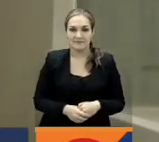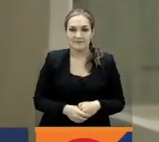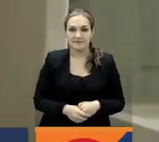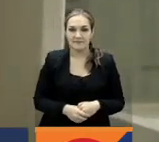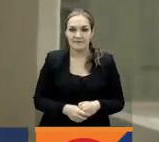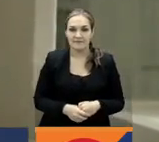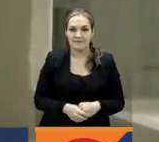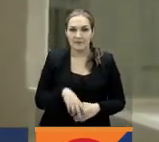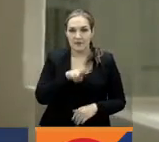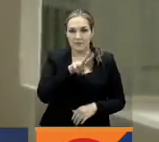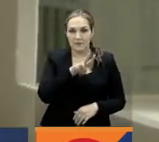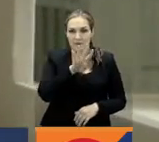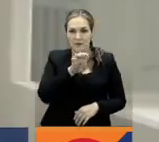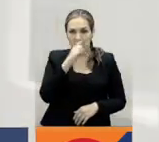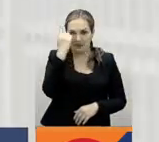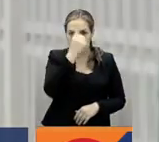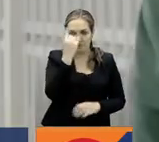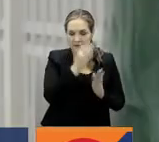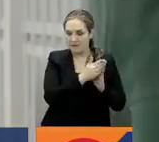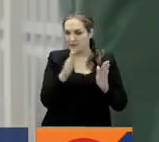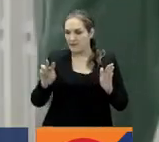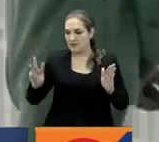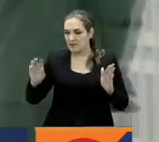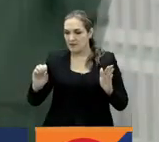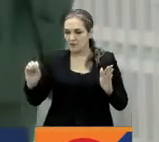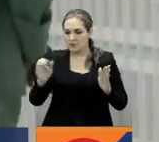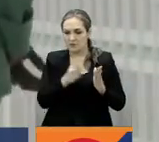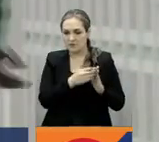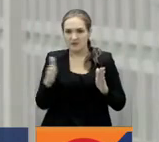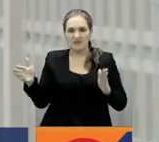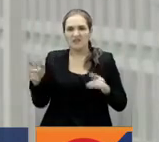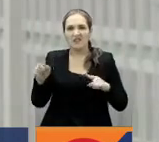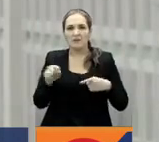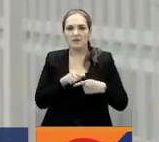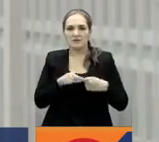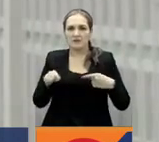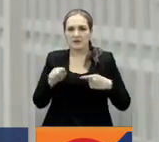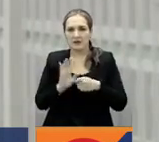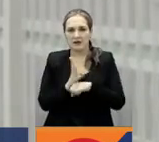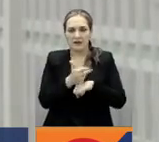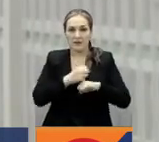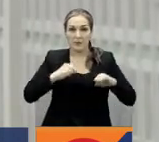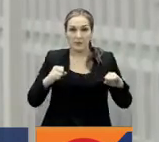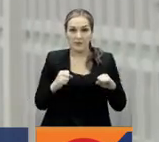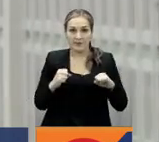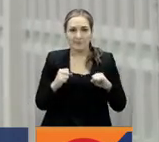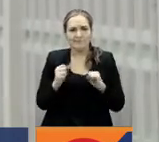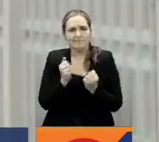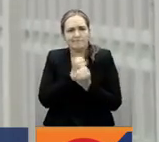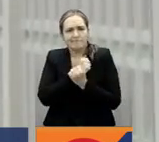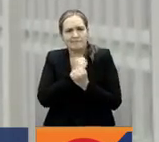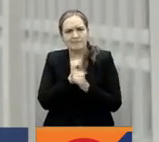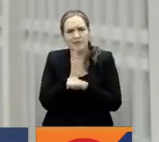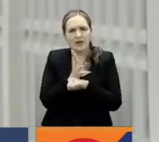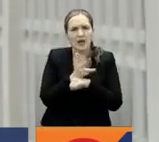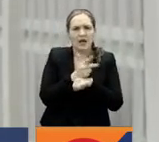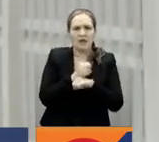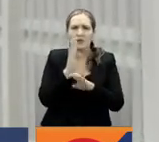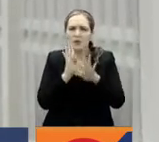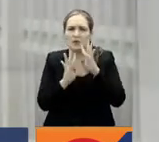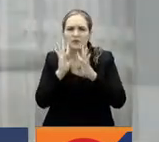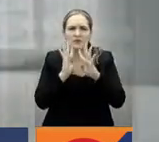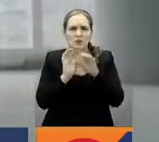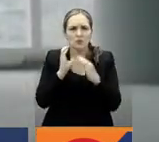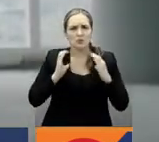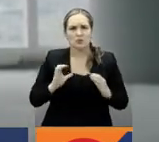Del 29 de septiembre al 3 de octubre se realizará la Semana Artbo, un evento que reúne a los amantes del arte, coleccionistas y a los ciudadanos